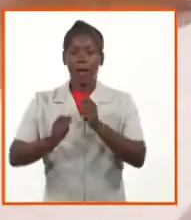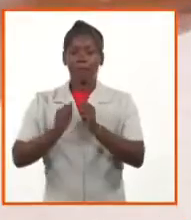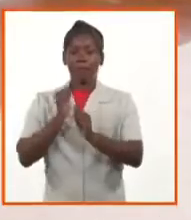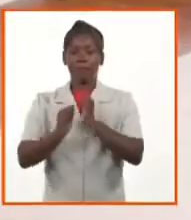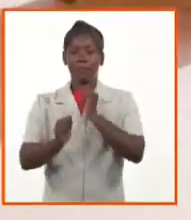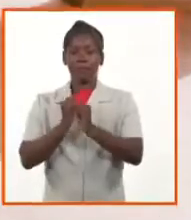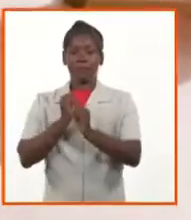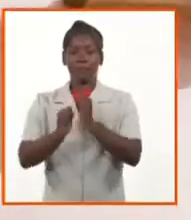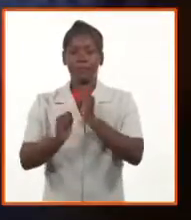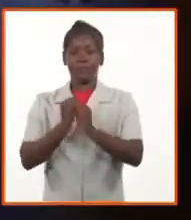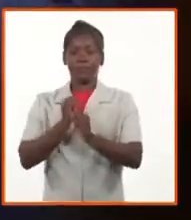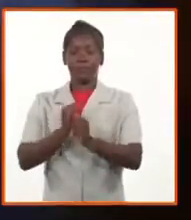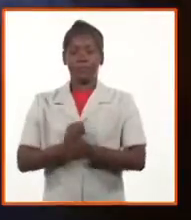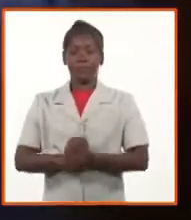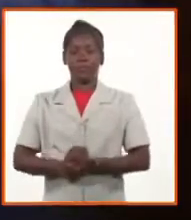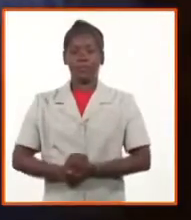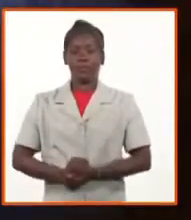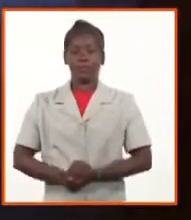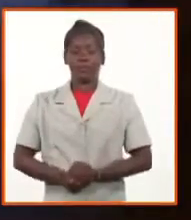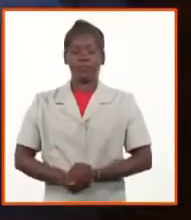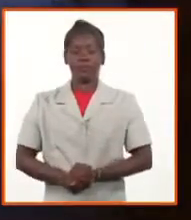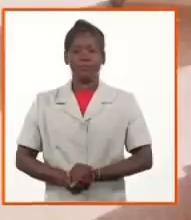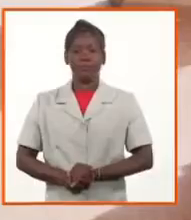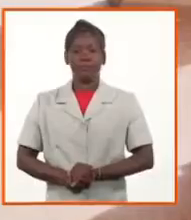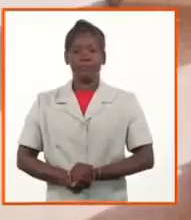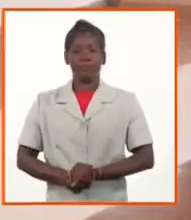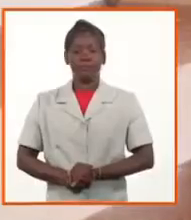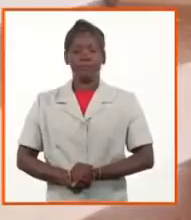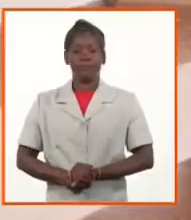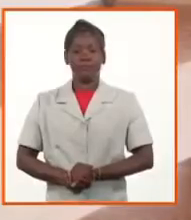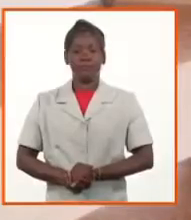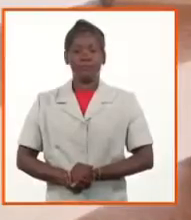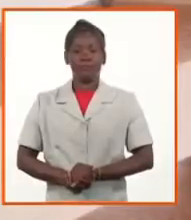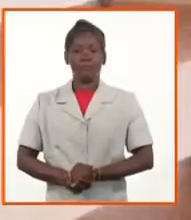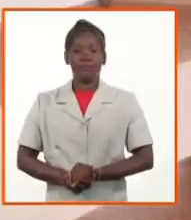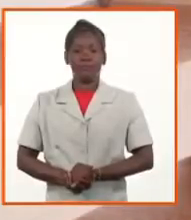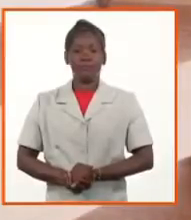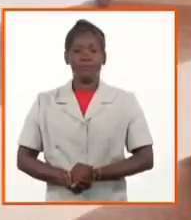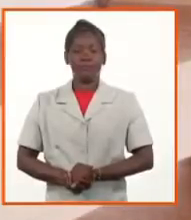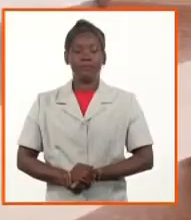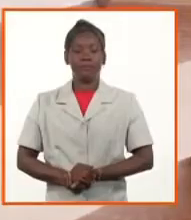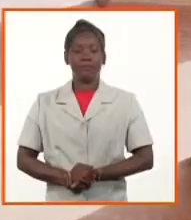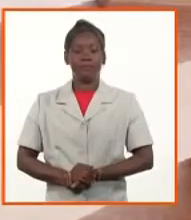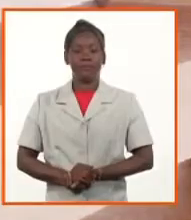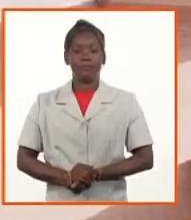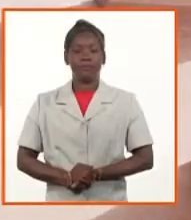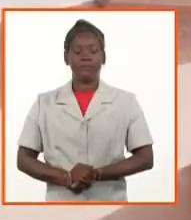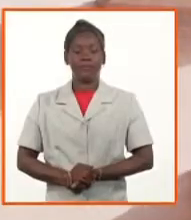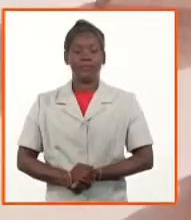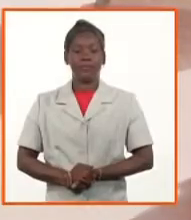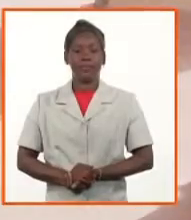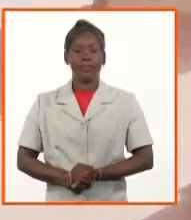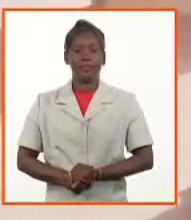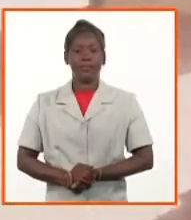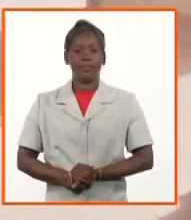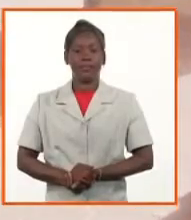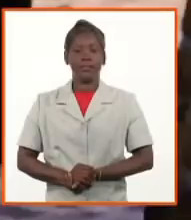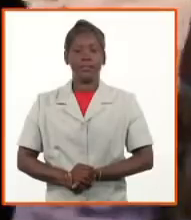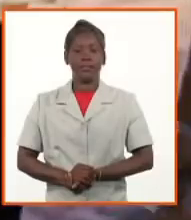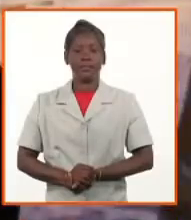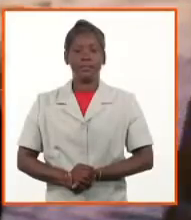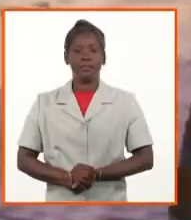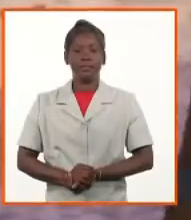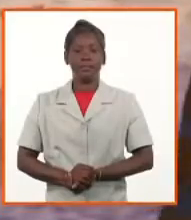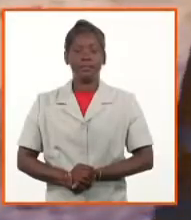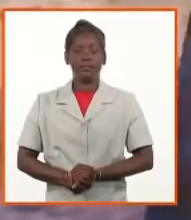campesino. Puño cerrado sobre los surcos míos, sangre y sudor lanzados al viento, mayoral en látigo que